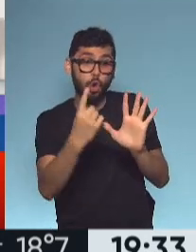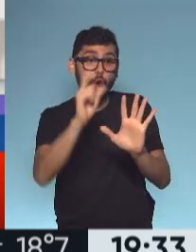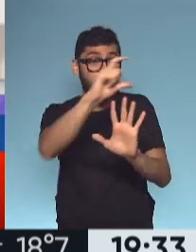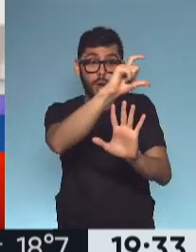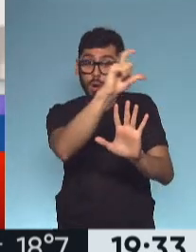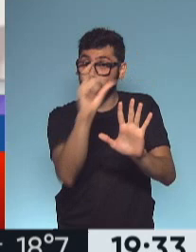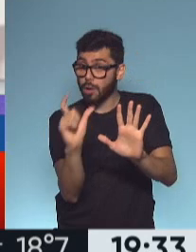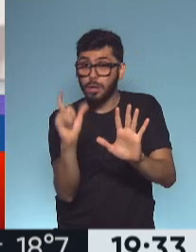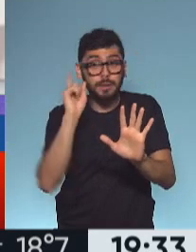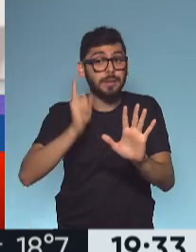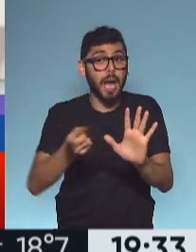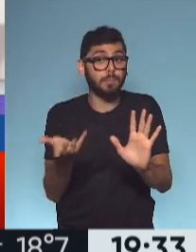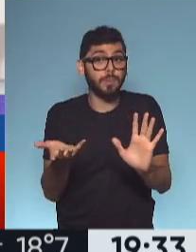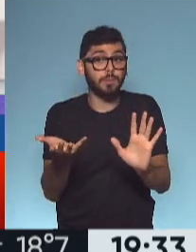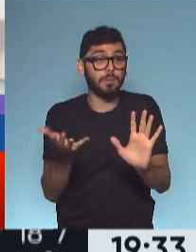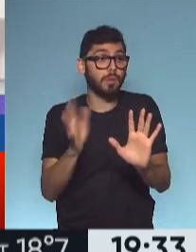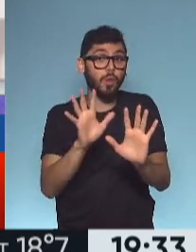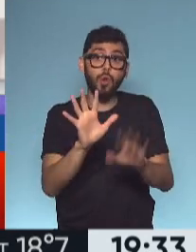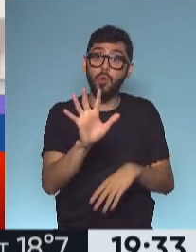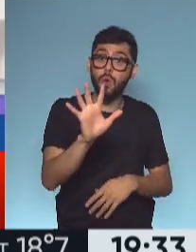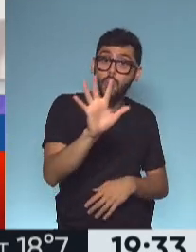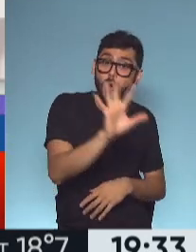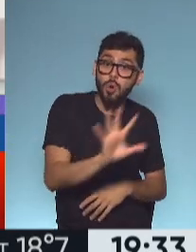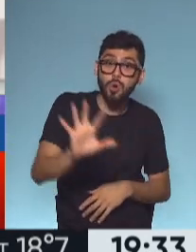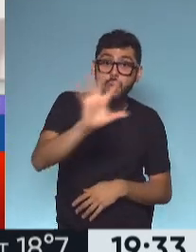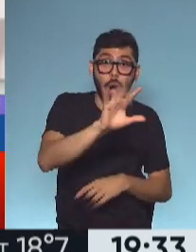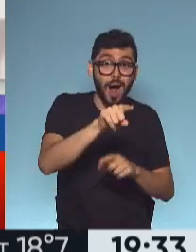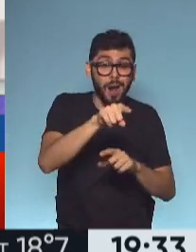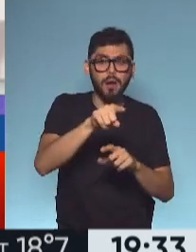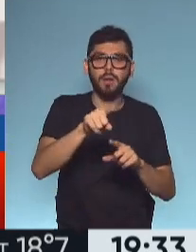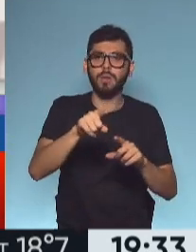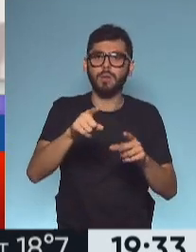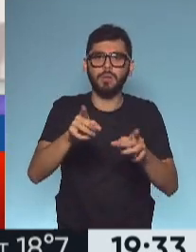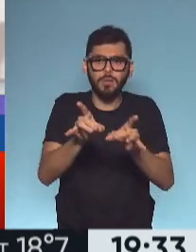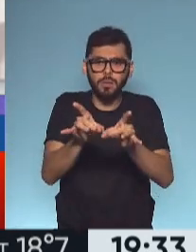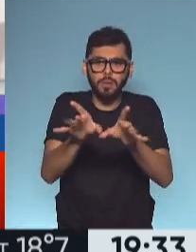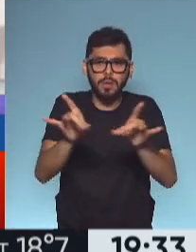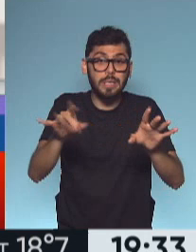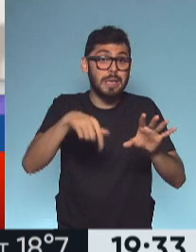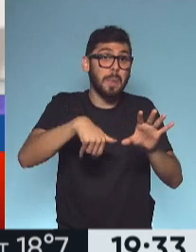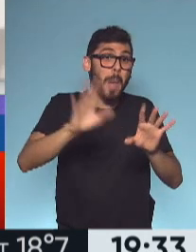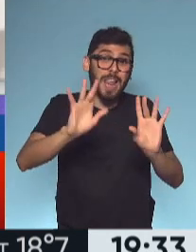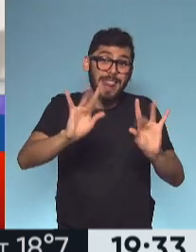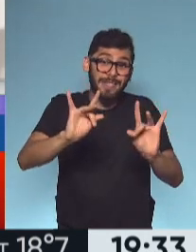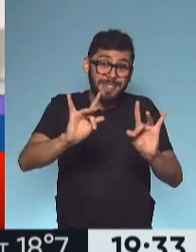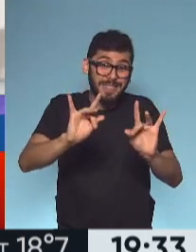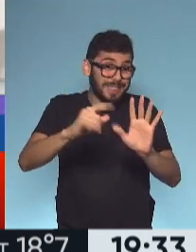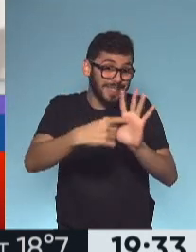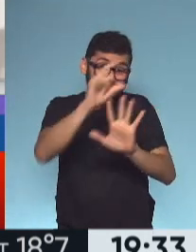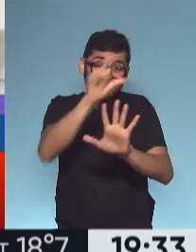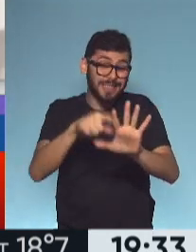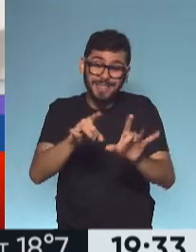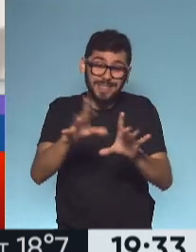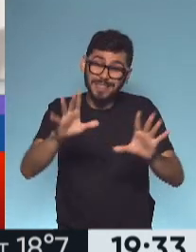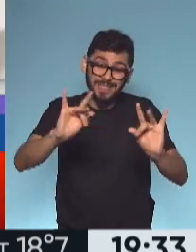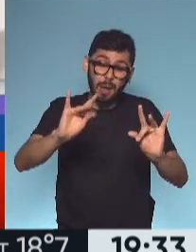metropolitana, territorio sobre el cual se presentan no solo los indicadores epidemiológicos más complejos, sino al mismo tiempo una realidad